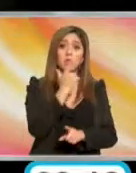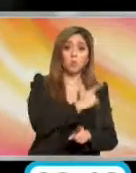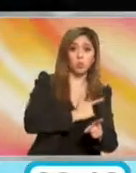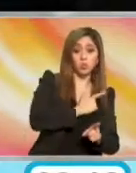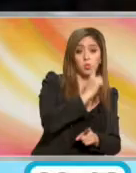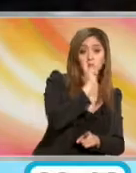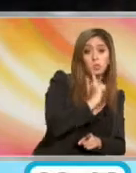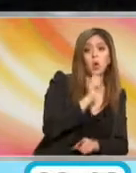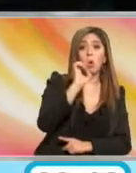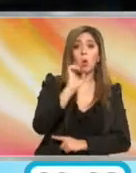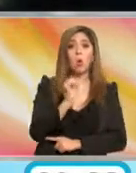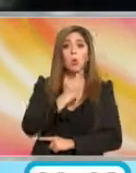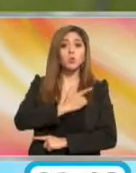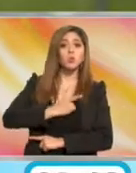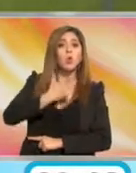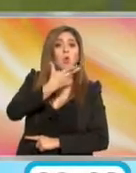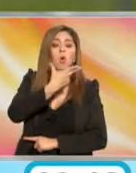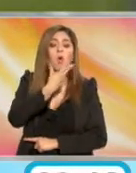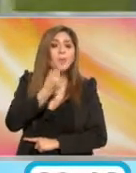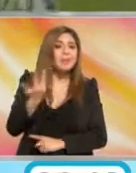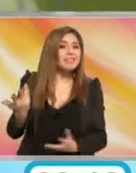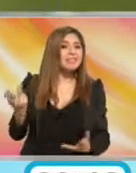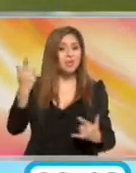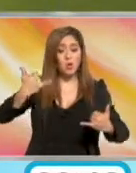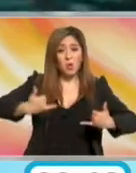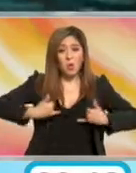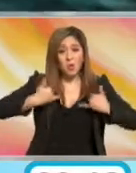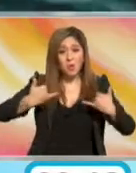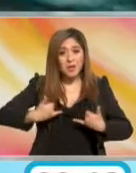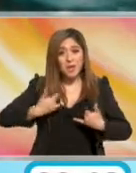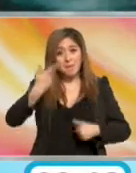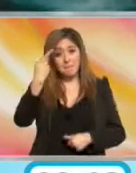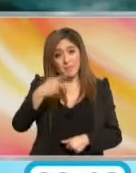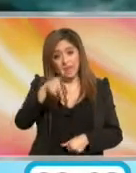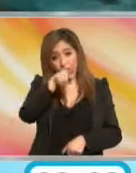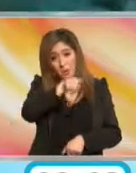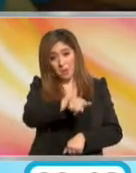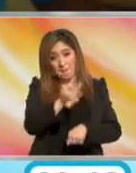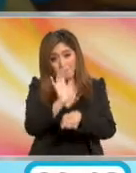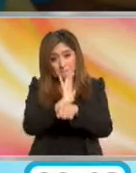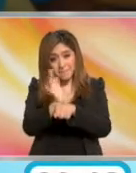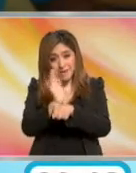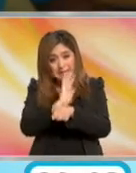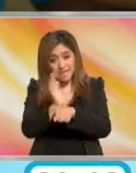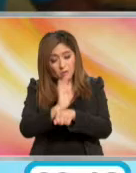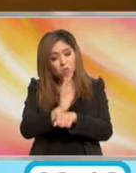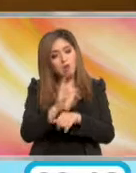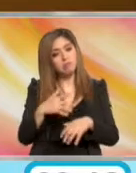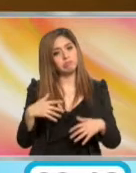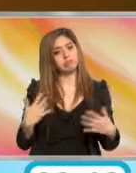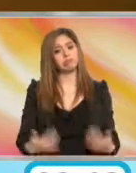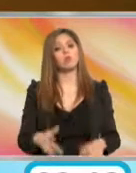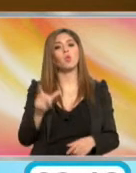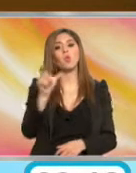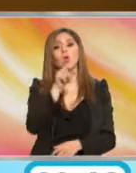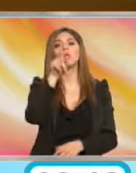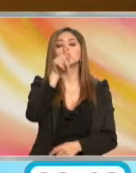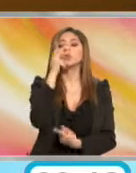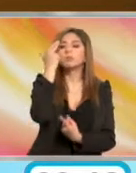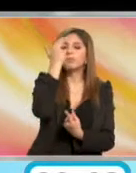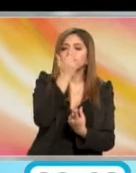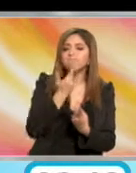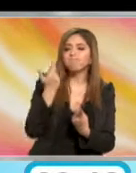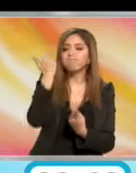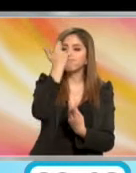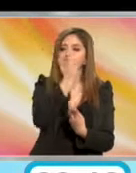la adolescencia. Es importante, pero la película es tan vanguardista, ya habiéndola revisado,